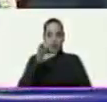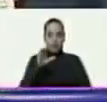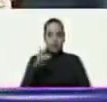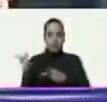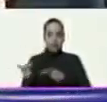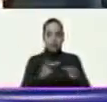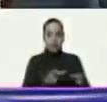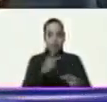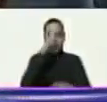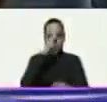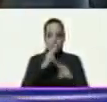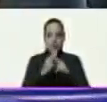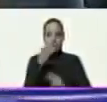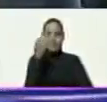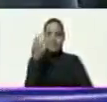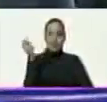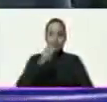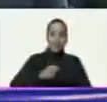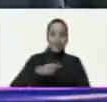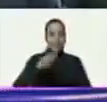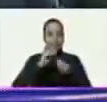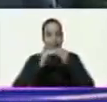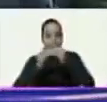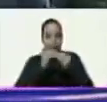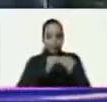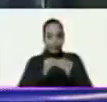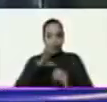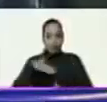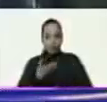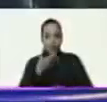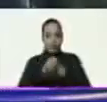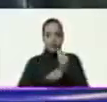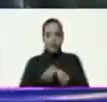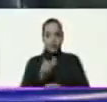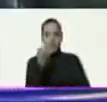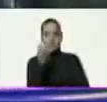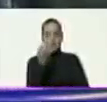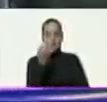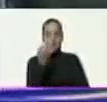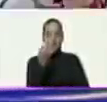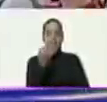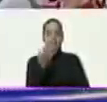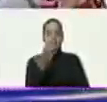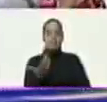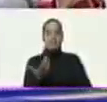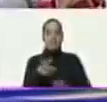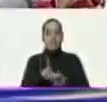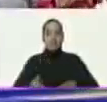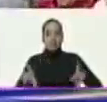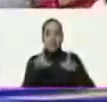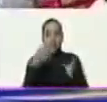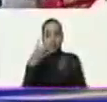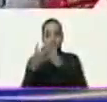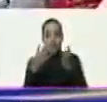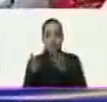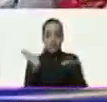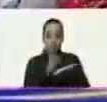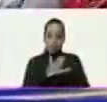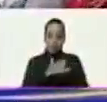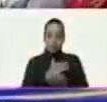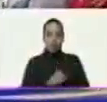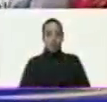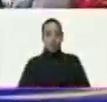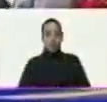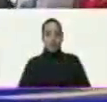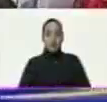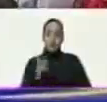fueron solo 3 meses de preparación. Para este gran evento literario, es la primera vez que